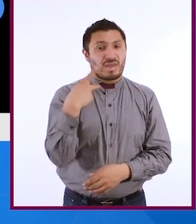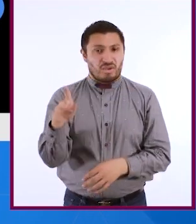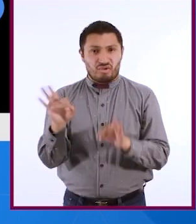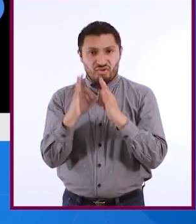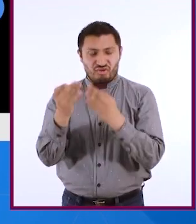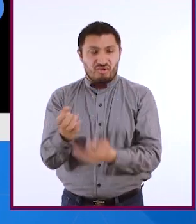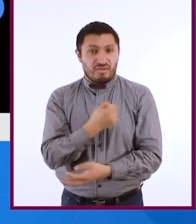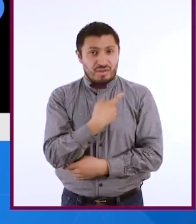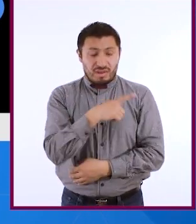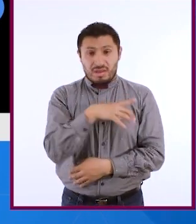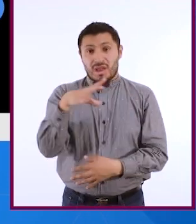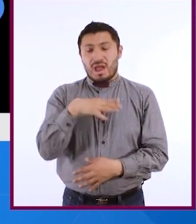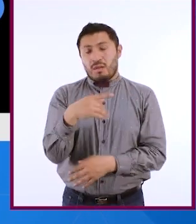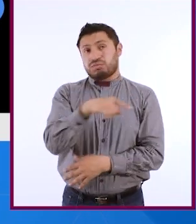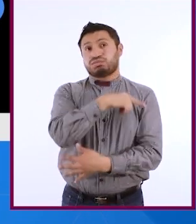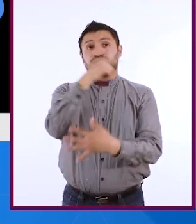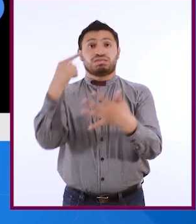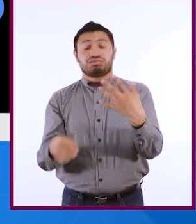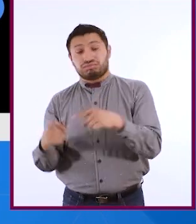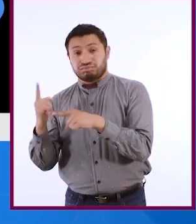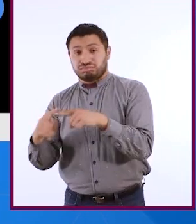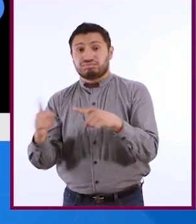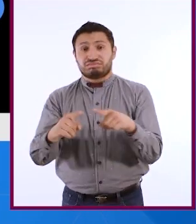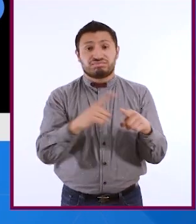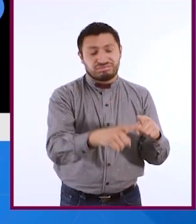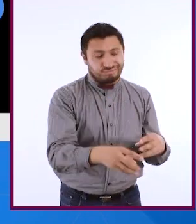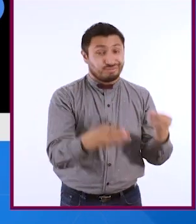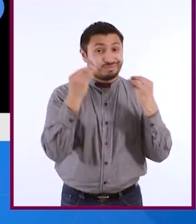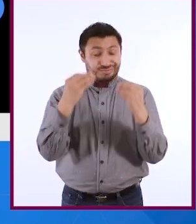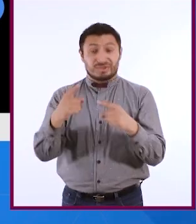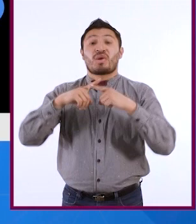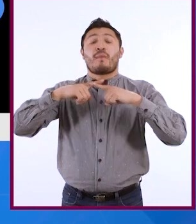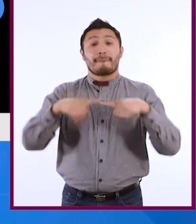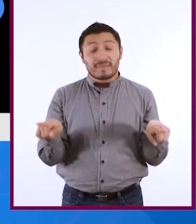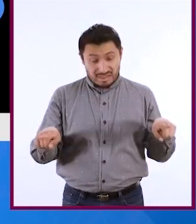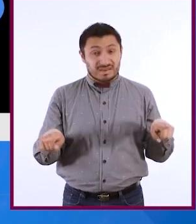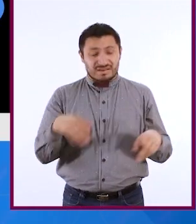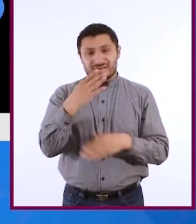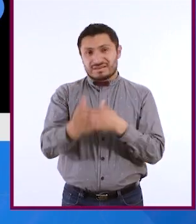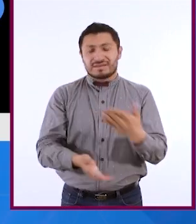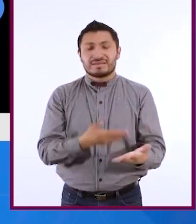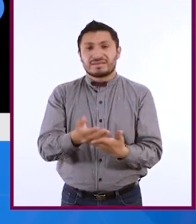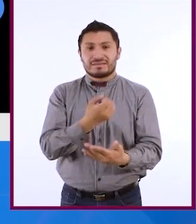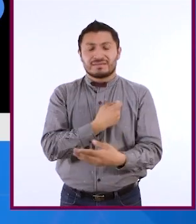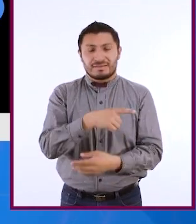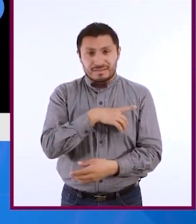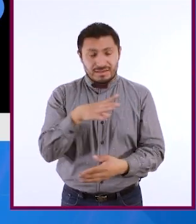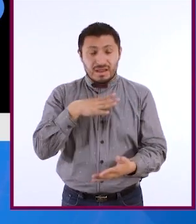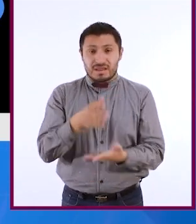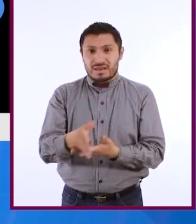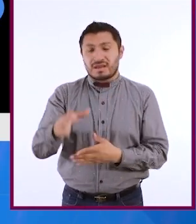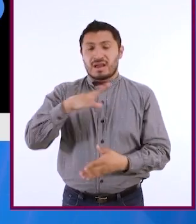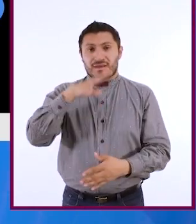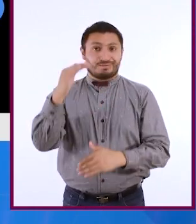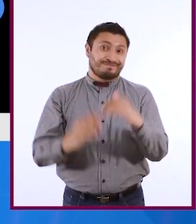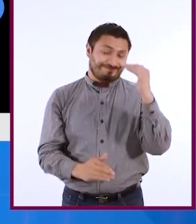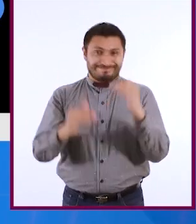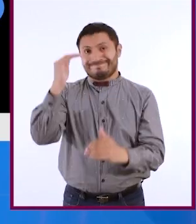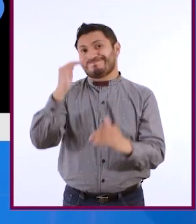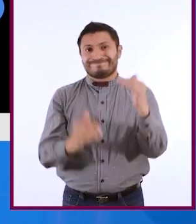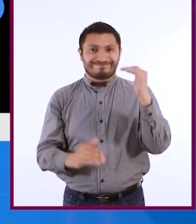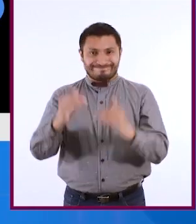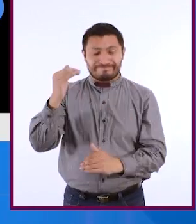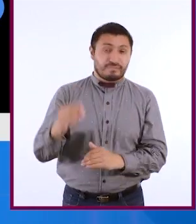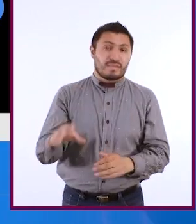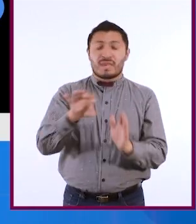salud. En fin, hay tal diversidad y tal diferencias en los tipos de servicios a los que tenemos acceso, pues que se generan muchas desigualdades, ¿no?